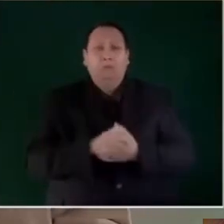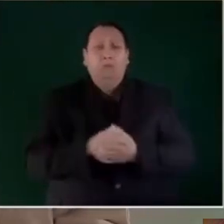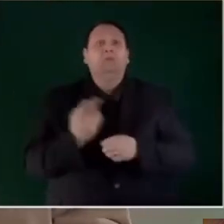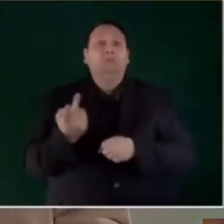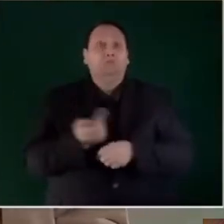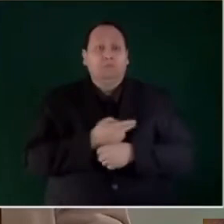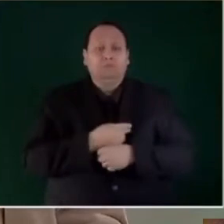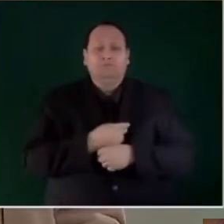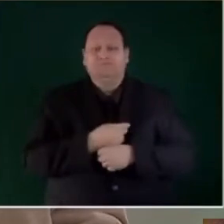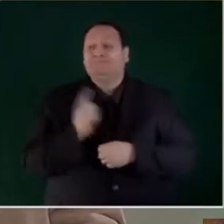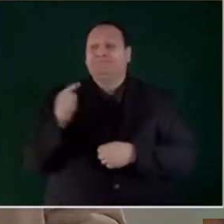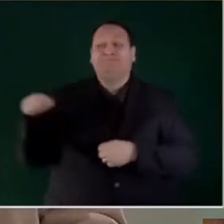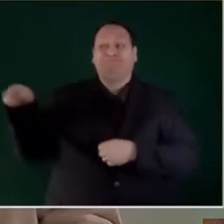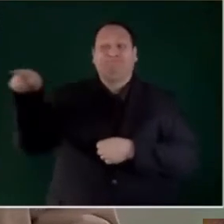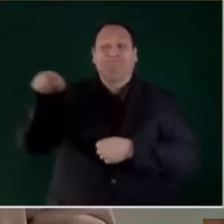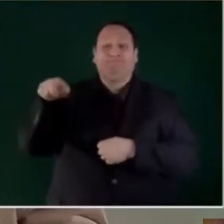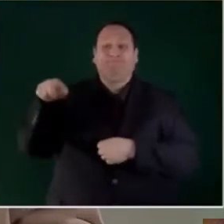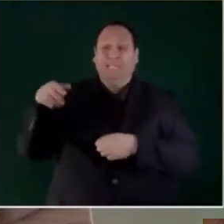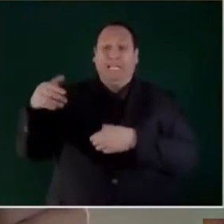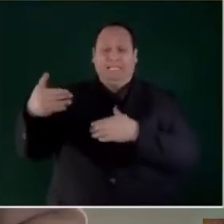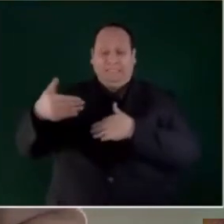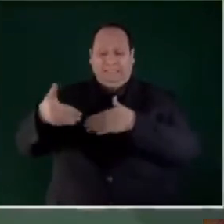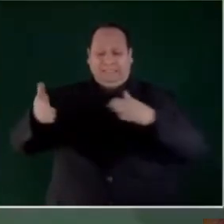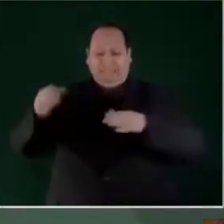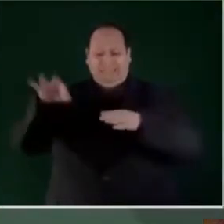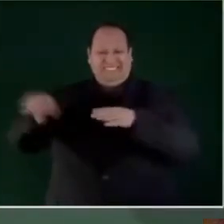Y los encargados de la casilla